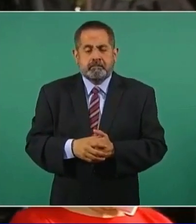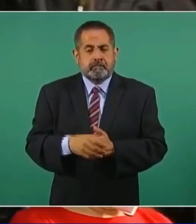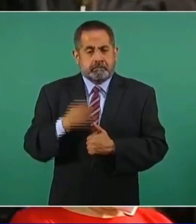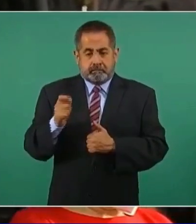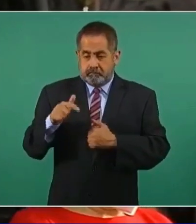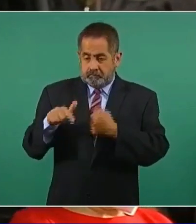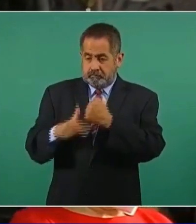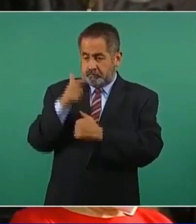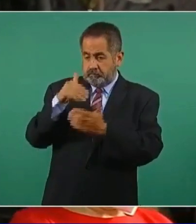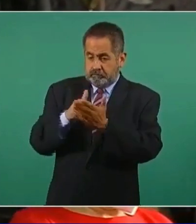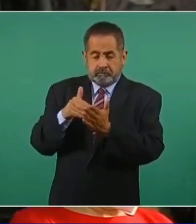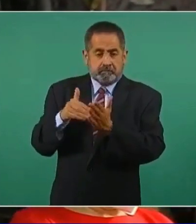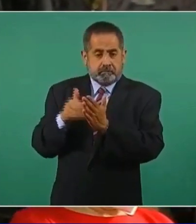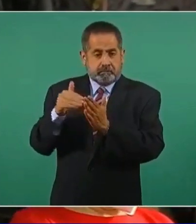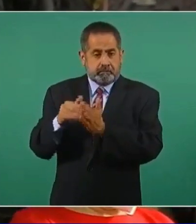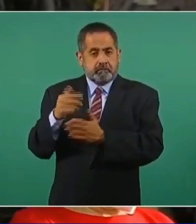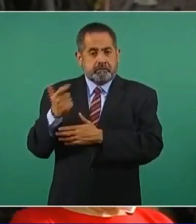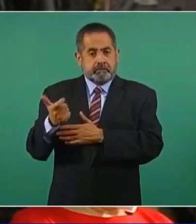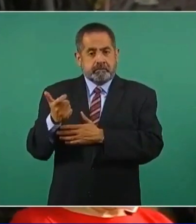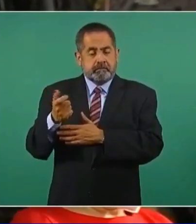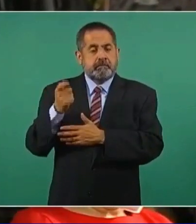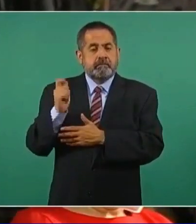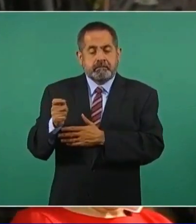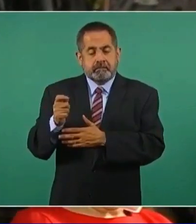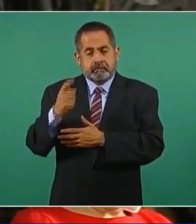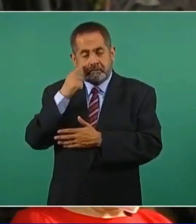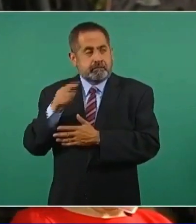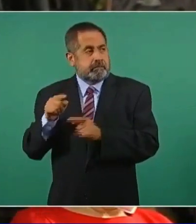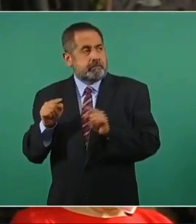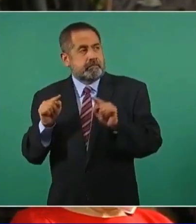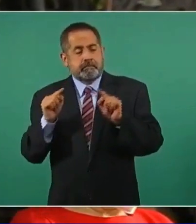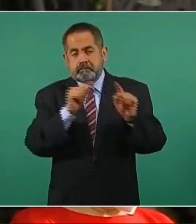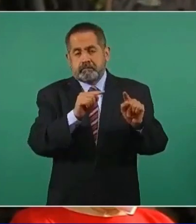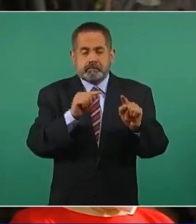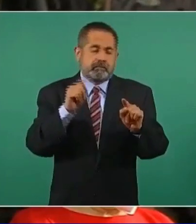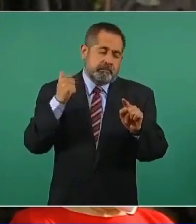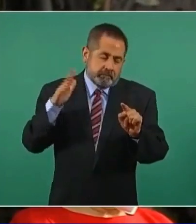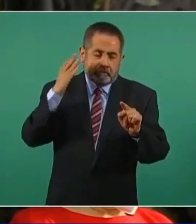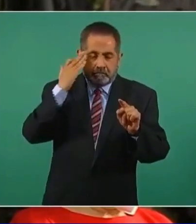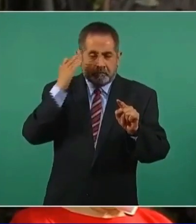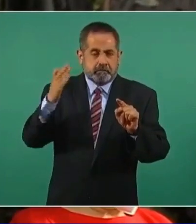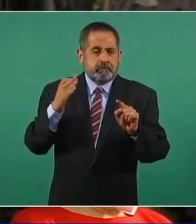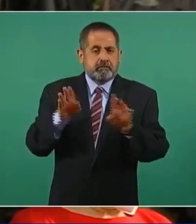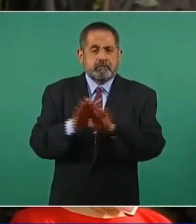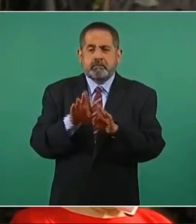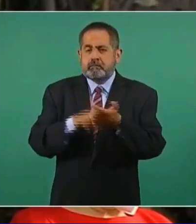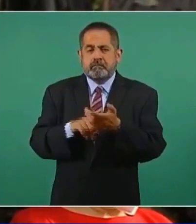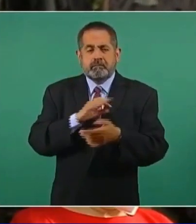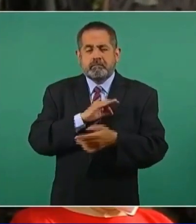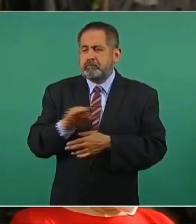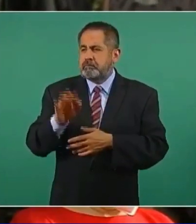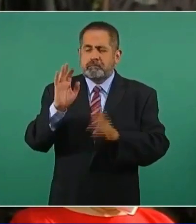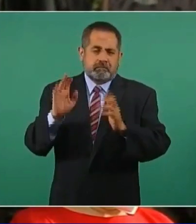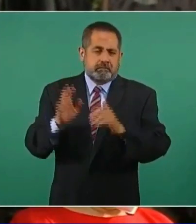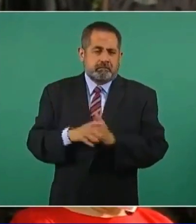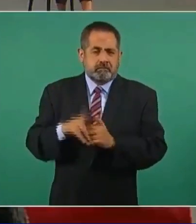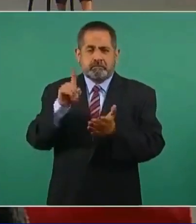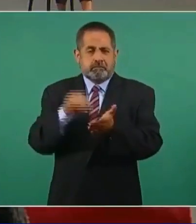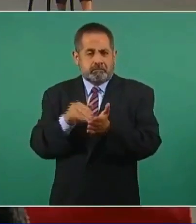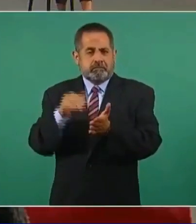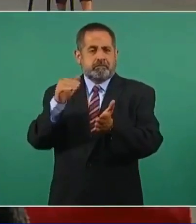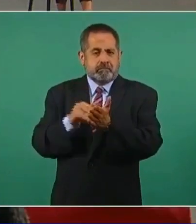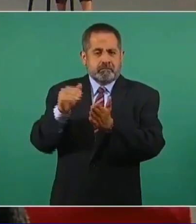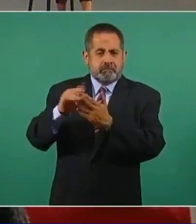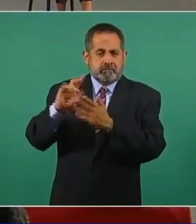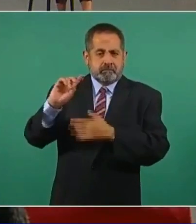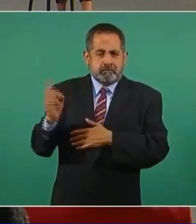Estos 12,000 millones de pesos equivalían en ese entonces a más de 1,000 millones